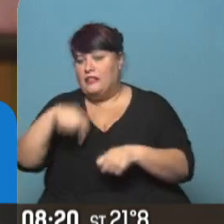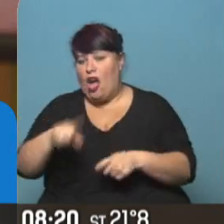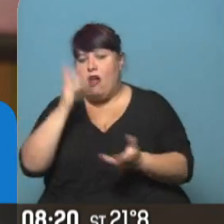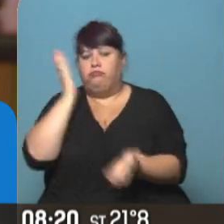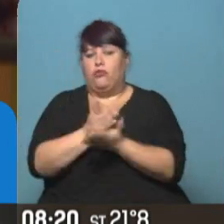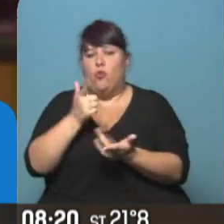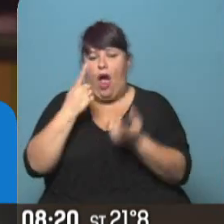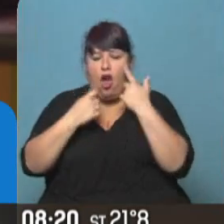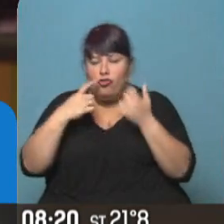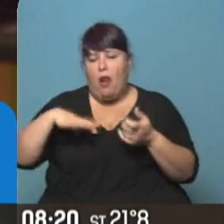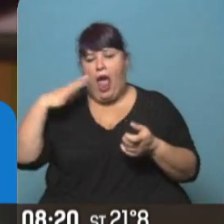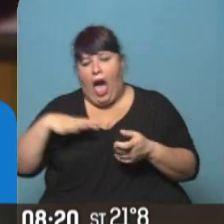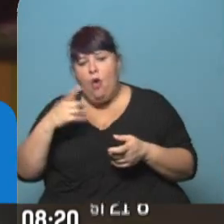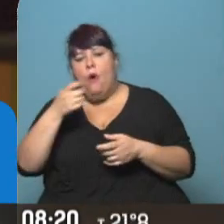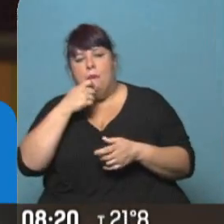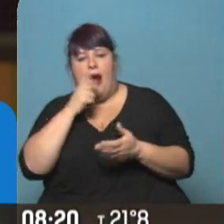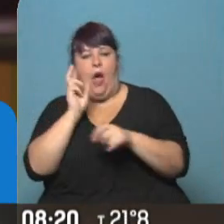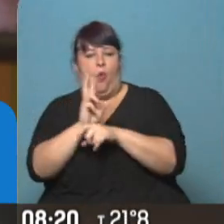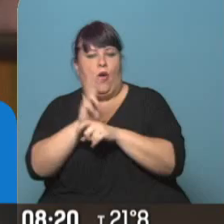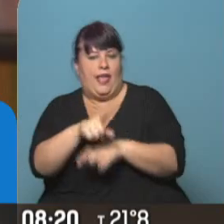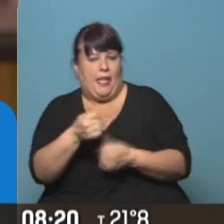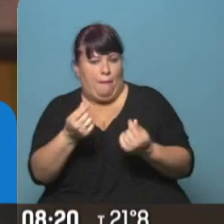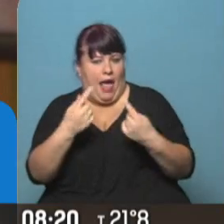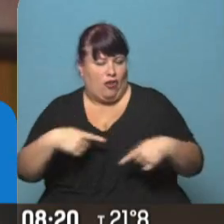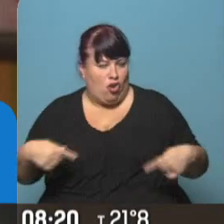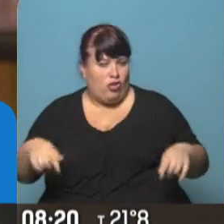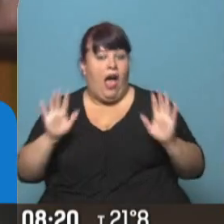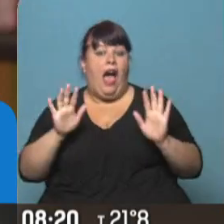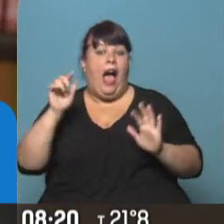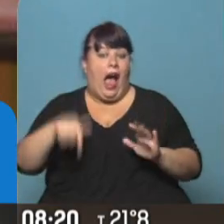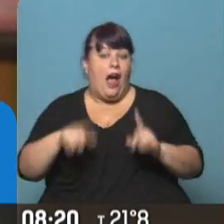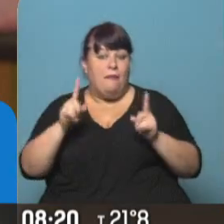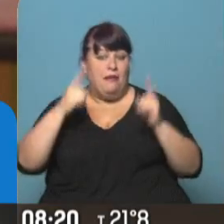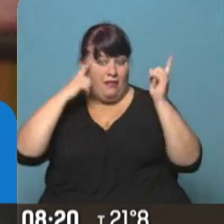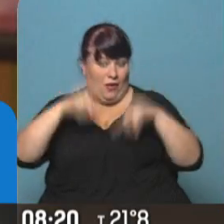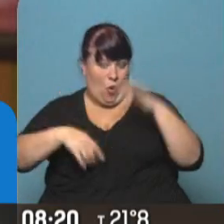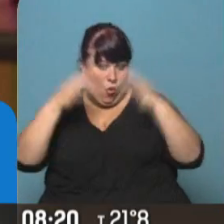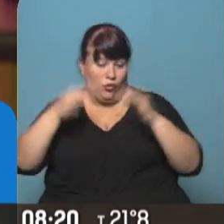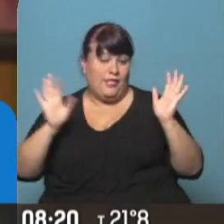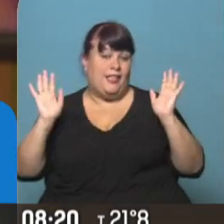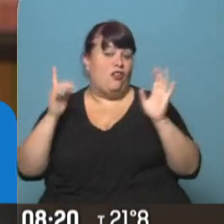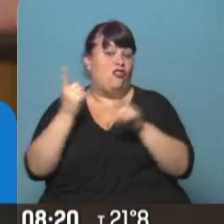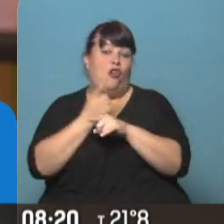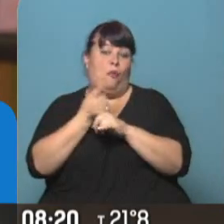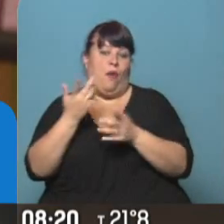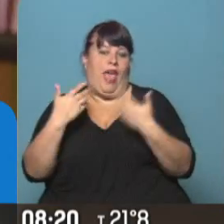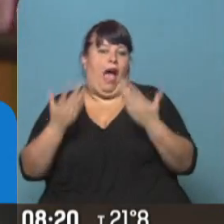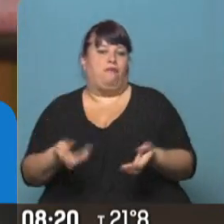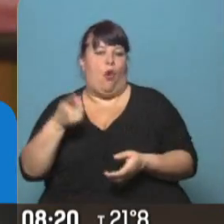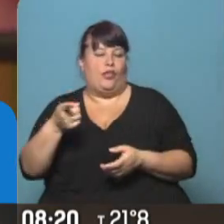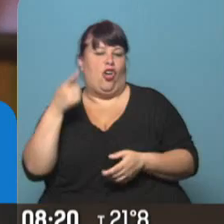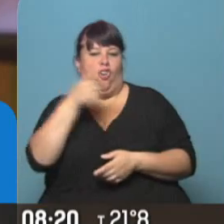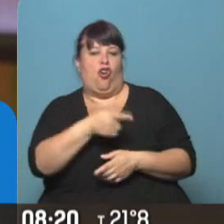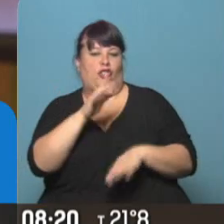ninguna medida cautelar para poder justamente resguardar esos bienes con lo cual ahora la propia negligencia a la justicia no podría o no debiera ser utilizada en